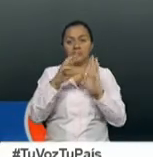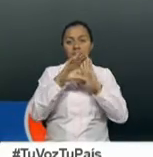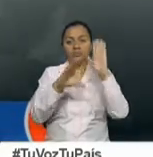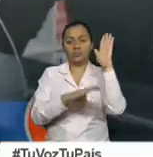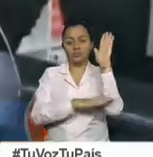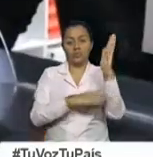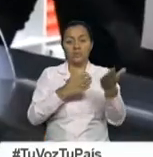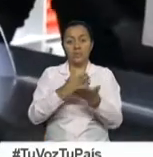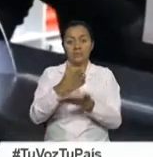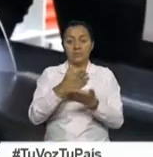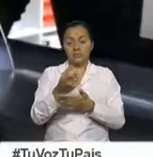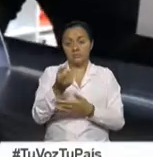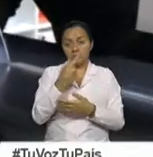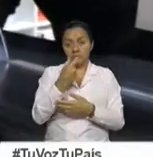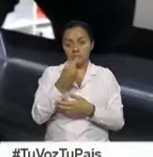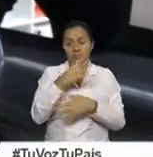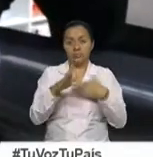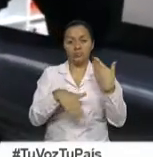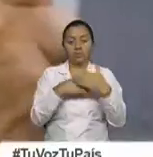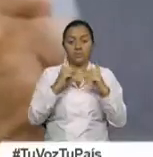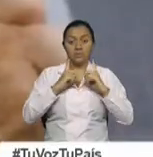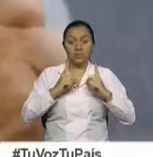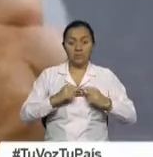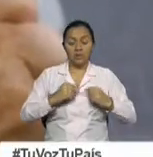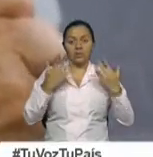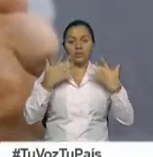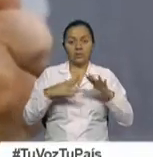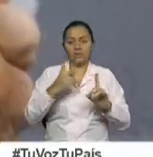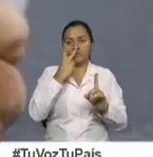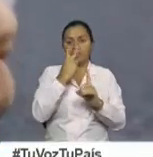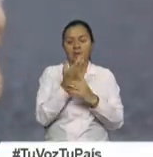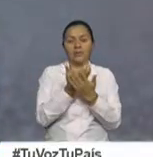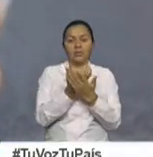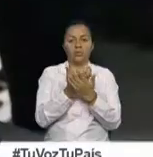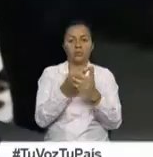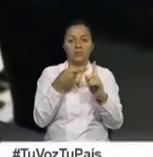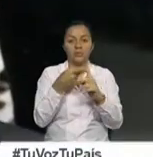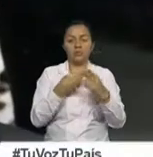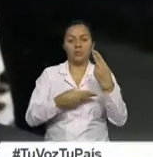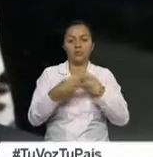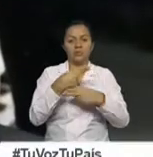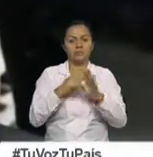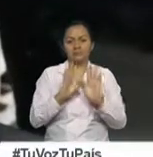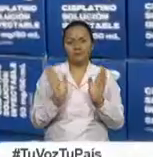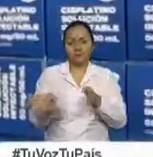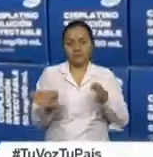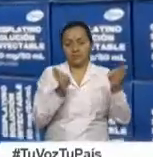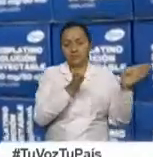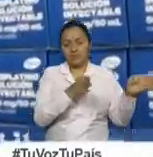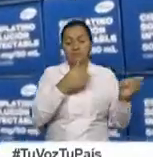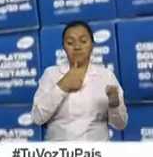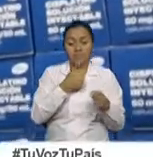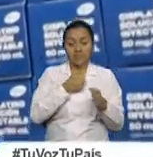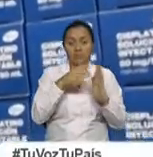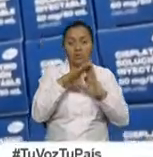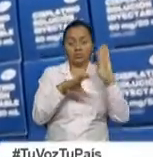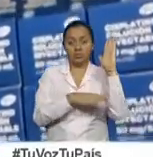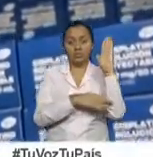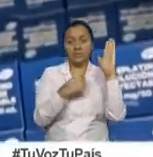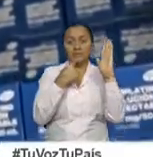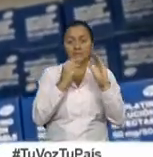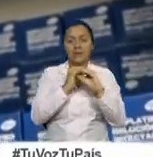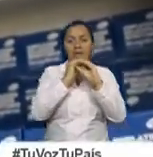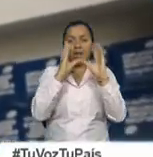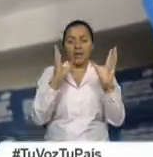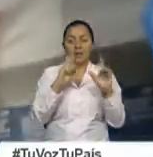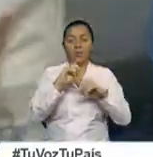acceso a medicamentos los intereses de la salud pública estarán por encima de los económicos y comerciales. Por lo tanto, nuestra propia Constitución dice que cuando tengamos